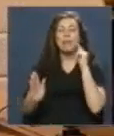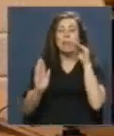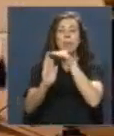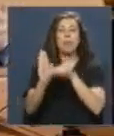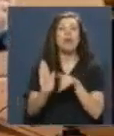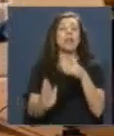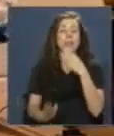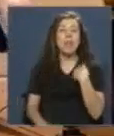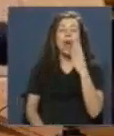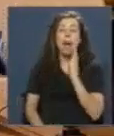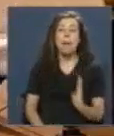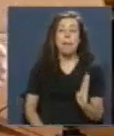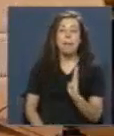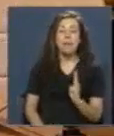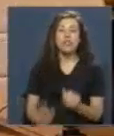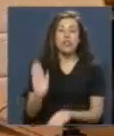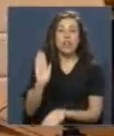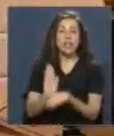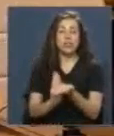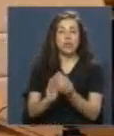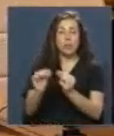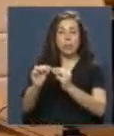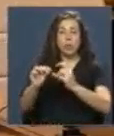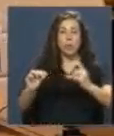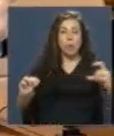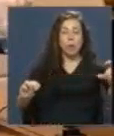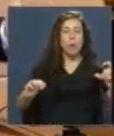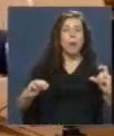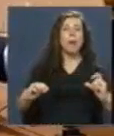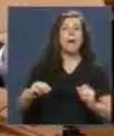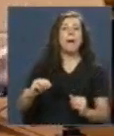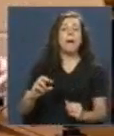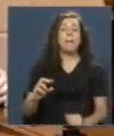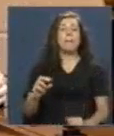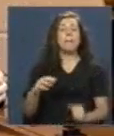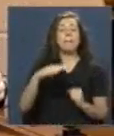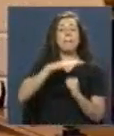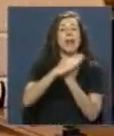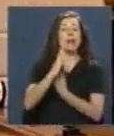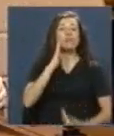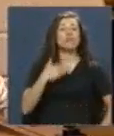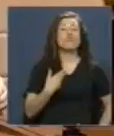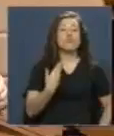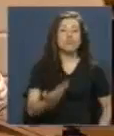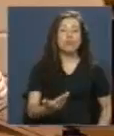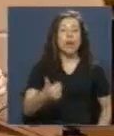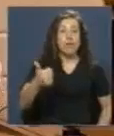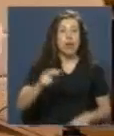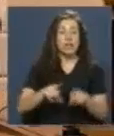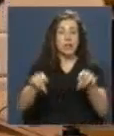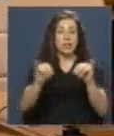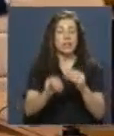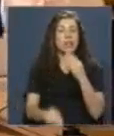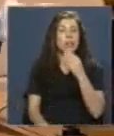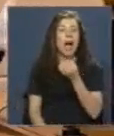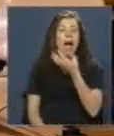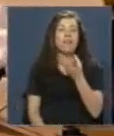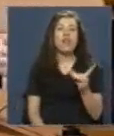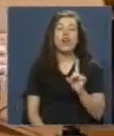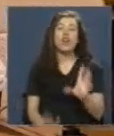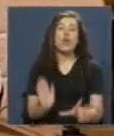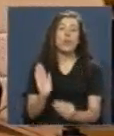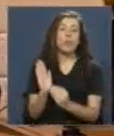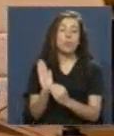a beneficiar del aumento progresivo del pilar solidario. Y es bueno que así sea. Se dijo también que no se